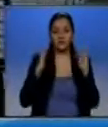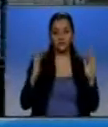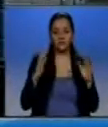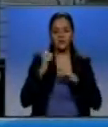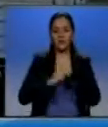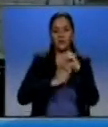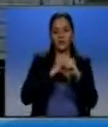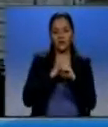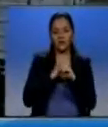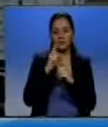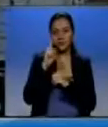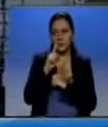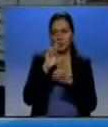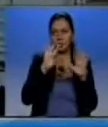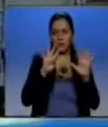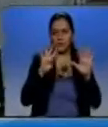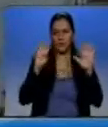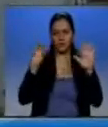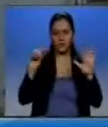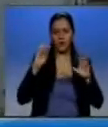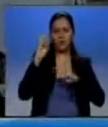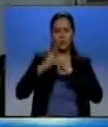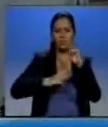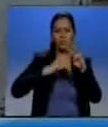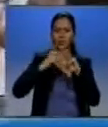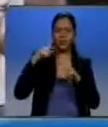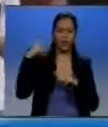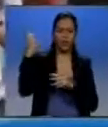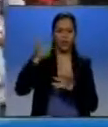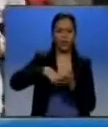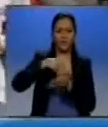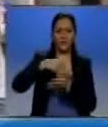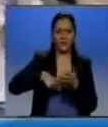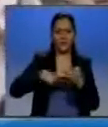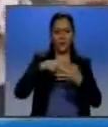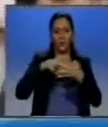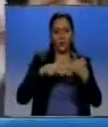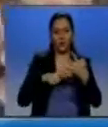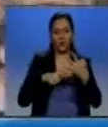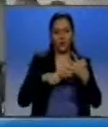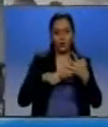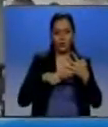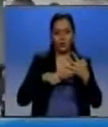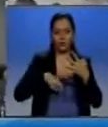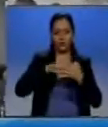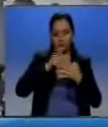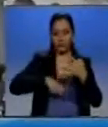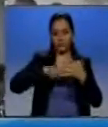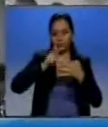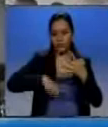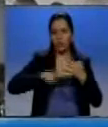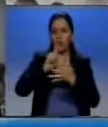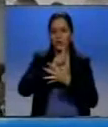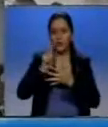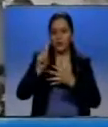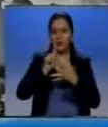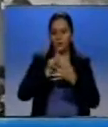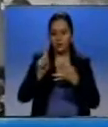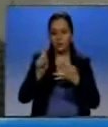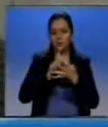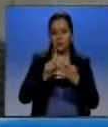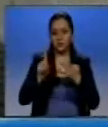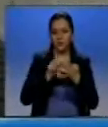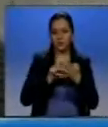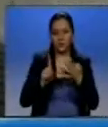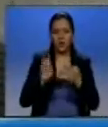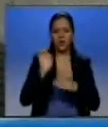90, en todo el mundo se firmaron hasta 4 tratados por cada semana entre distintos países, uno de ellos Ecuador.